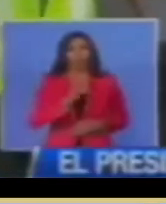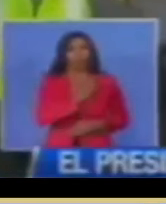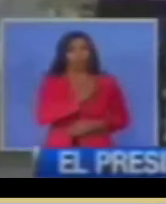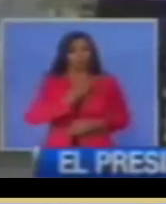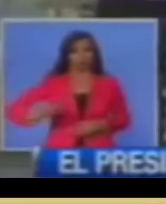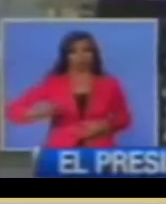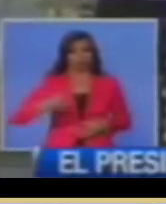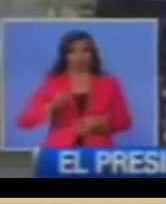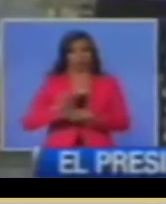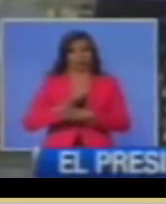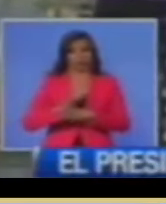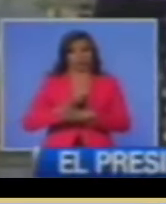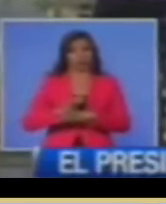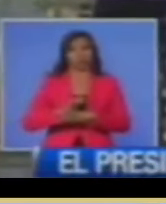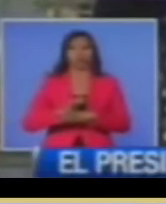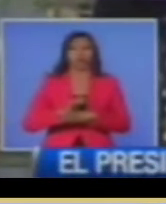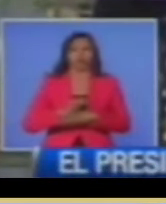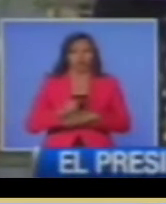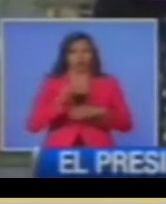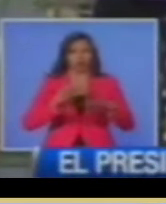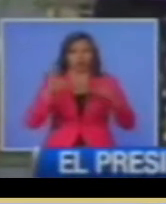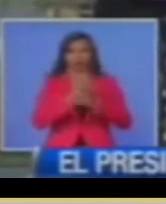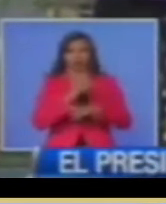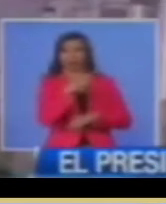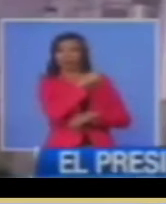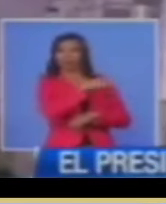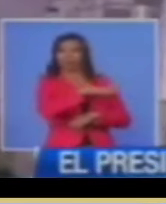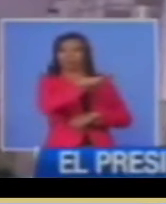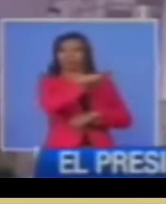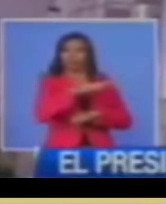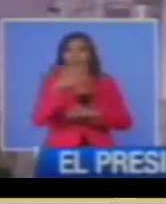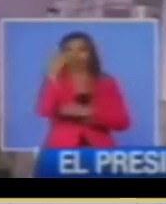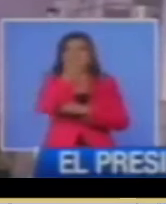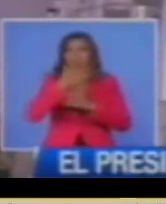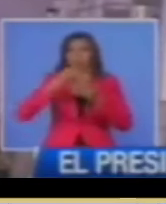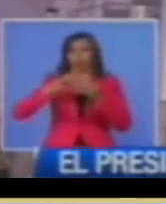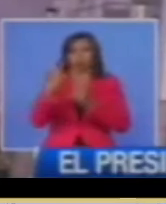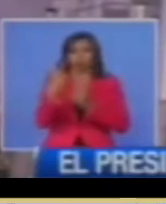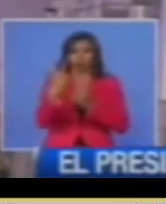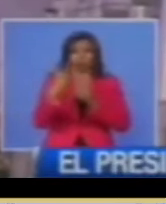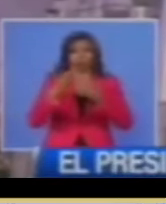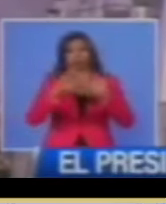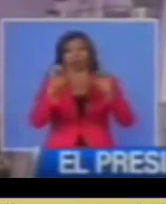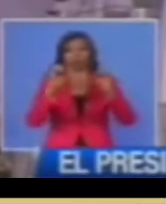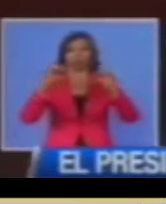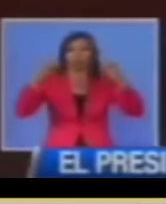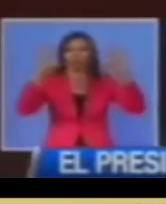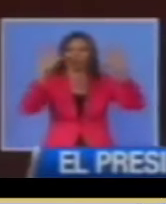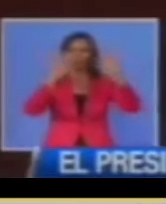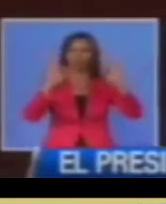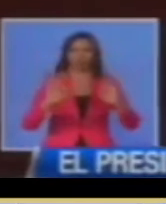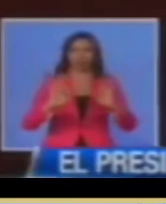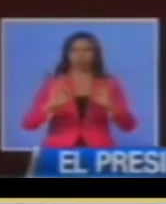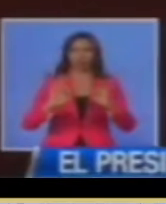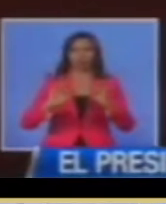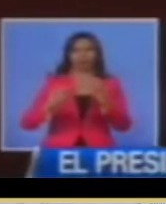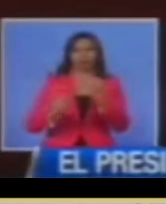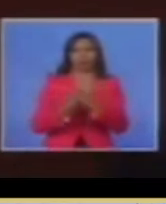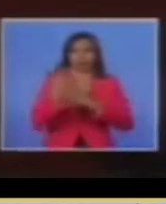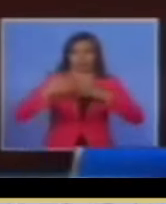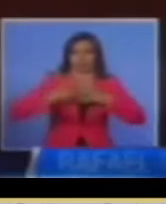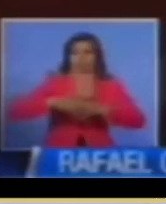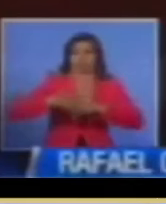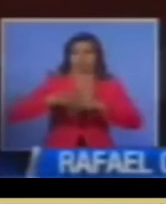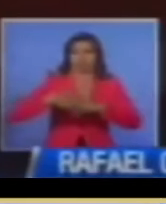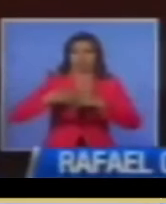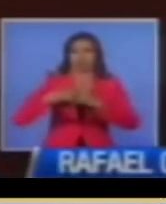Rafael Correa inauguró la central térmica esmeraldas 2 que generará 96 mw pronto seremos